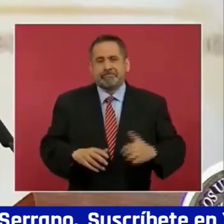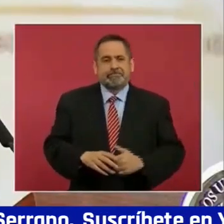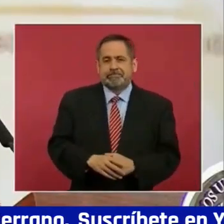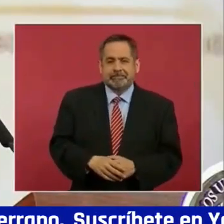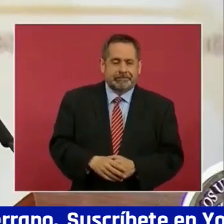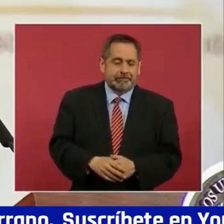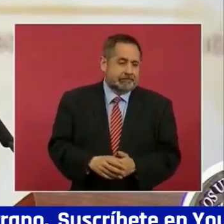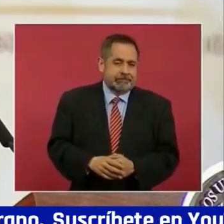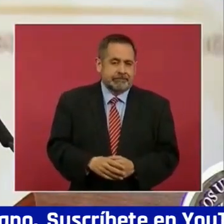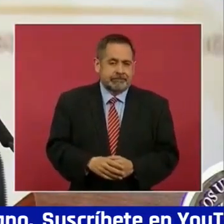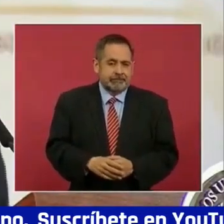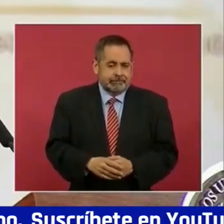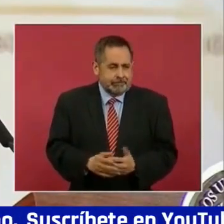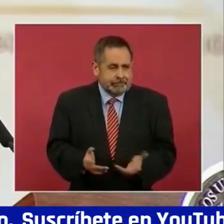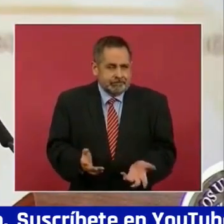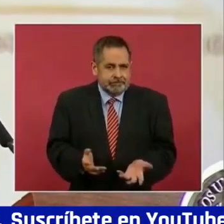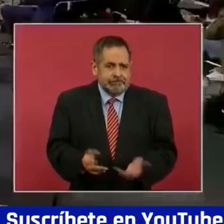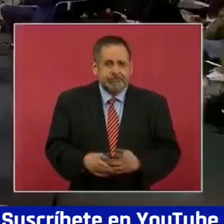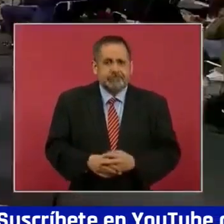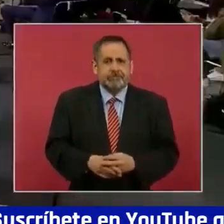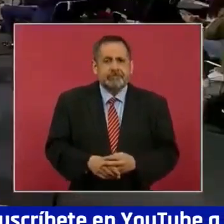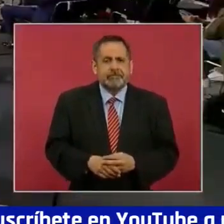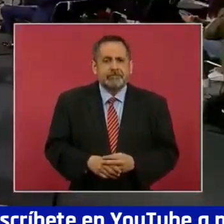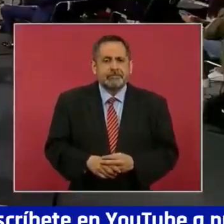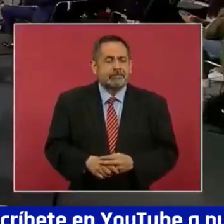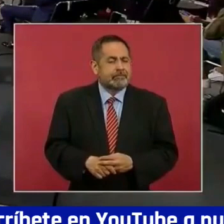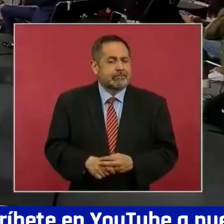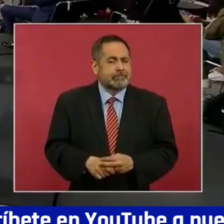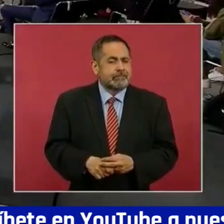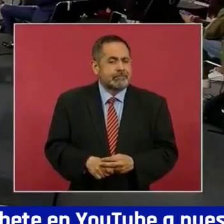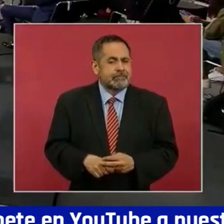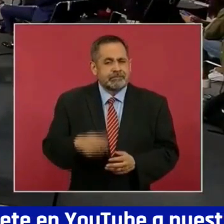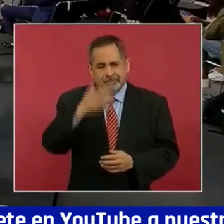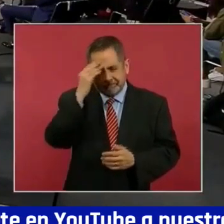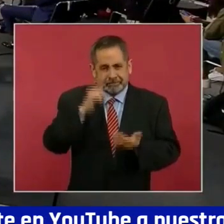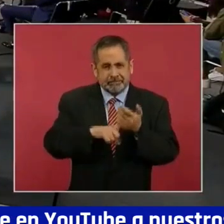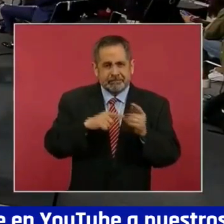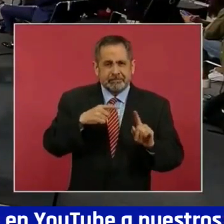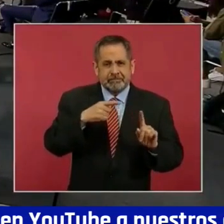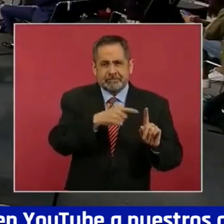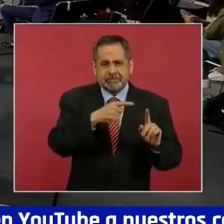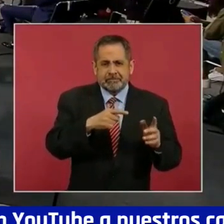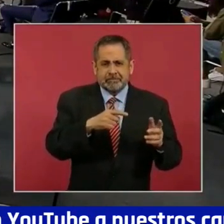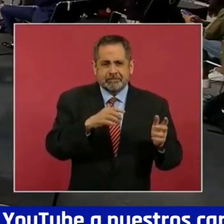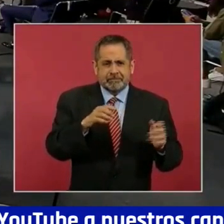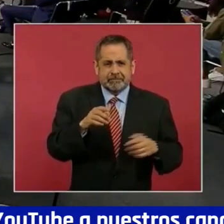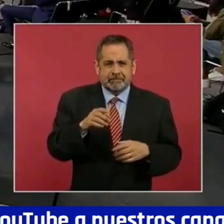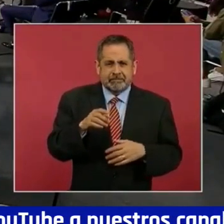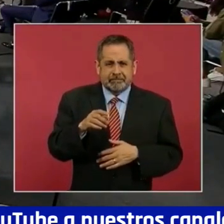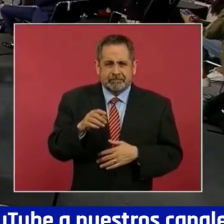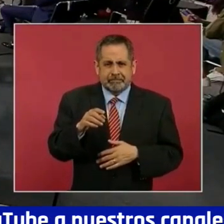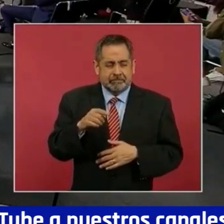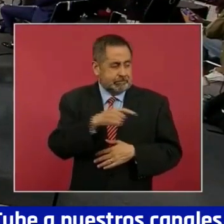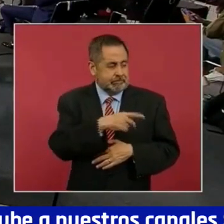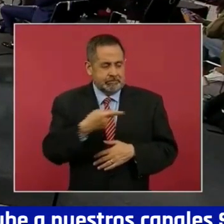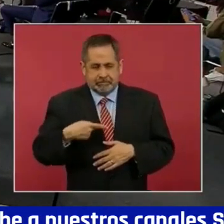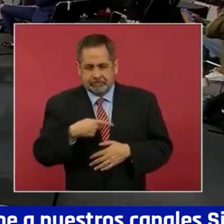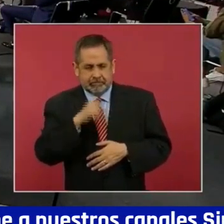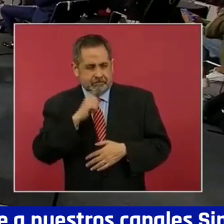y yo no sé por qué aquí éste elisabeth bloques una muy buena